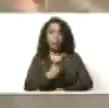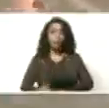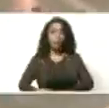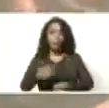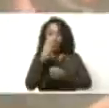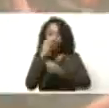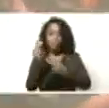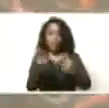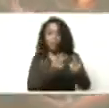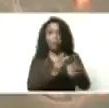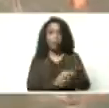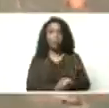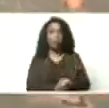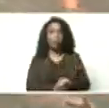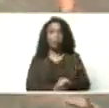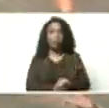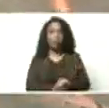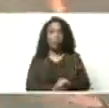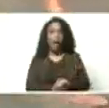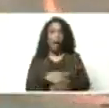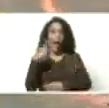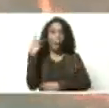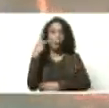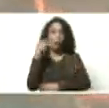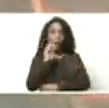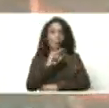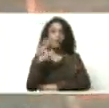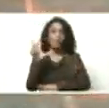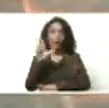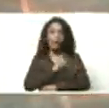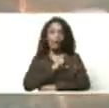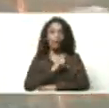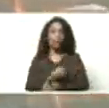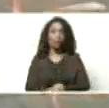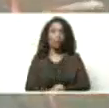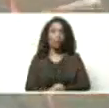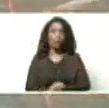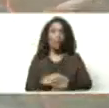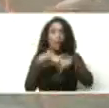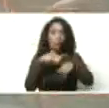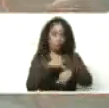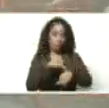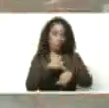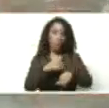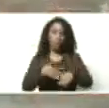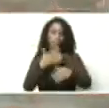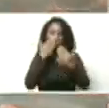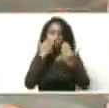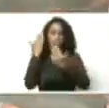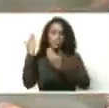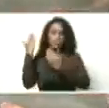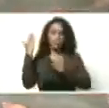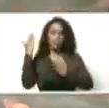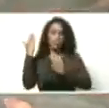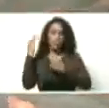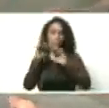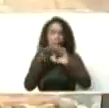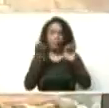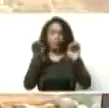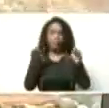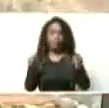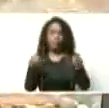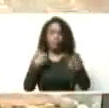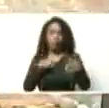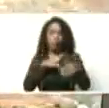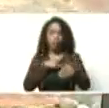bienvenido a la parroquia 23 de enero en este momento como puedo observar en esta mesa la presentación